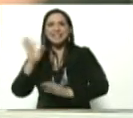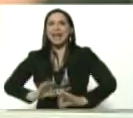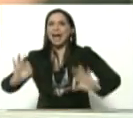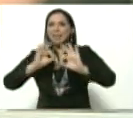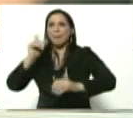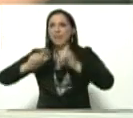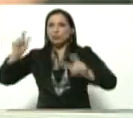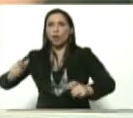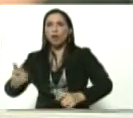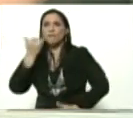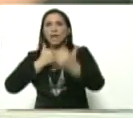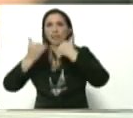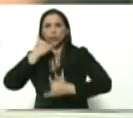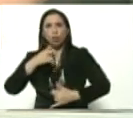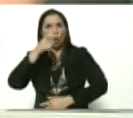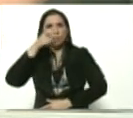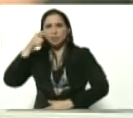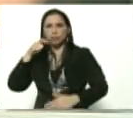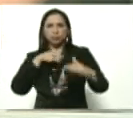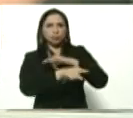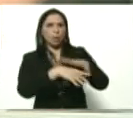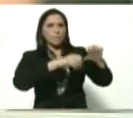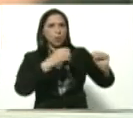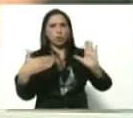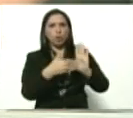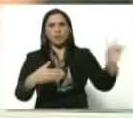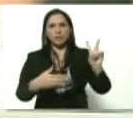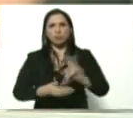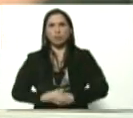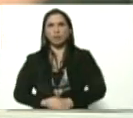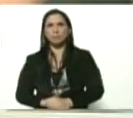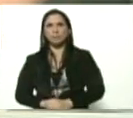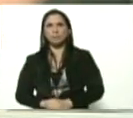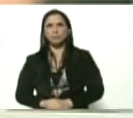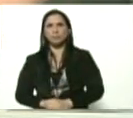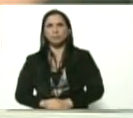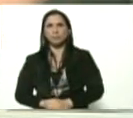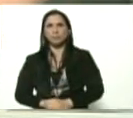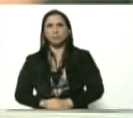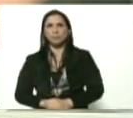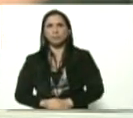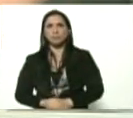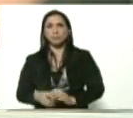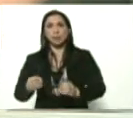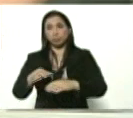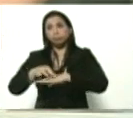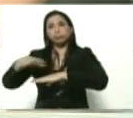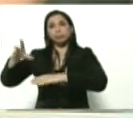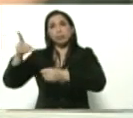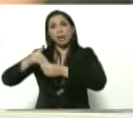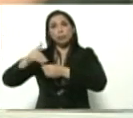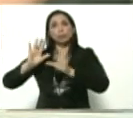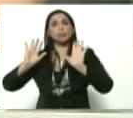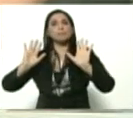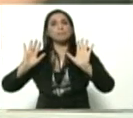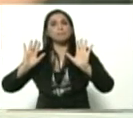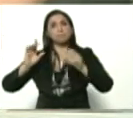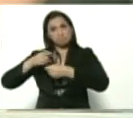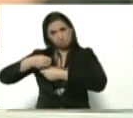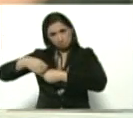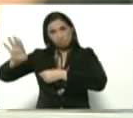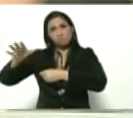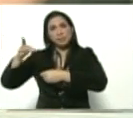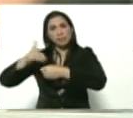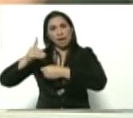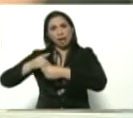fracasó en esta operación de incursión armada y terrorista en Venezuela. Ahí les dejo ese dato, pues. Ahí les dejo ese dato,